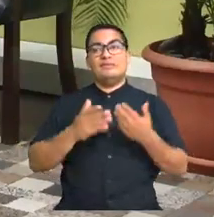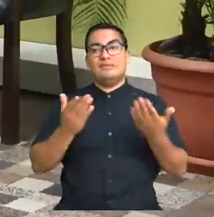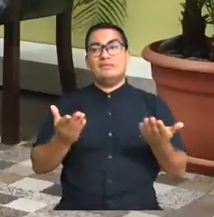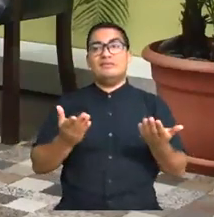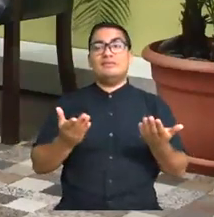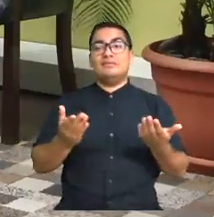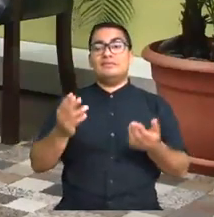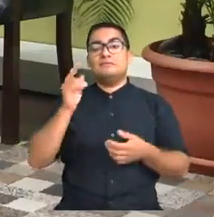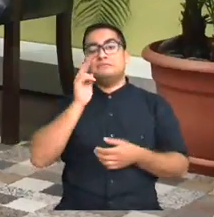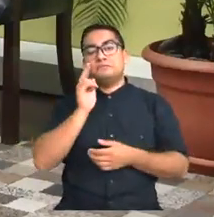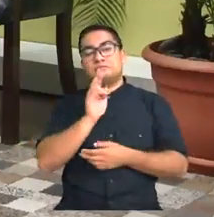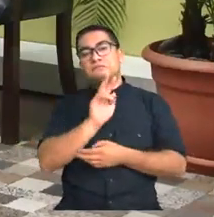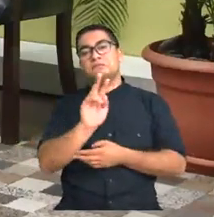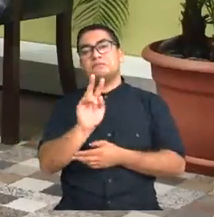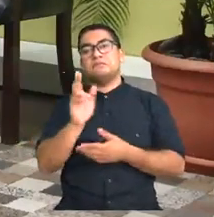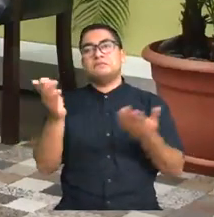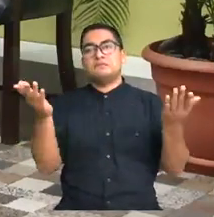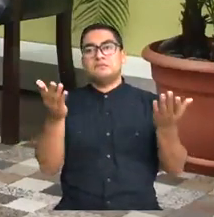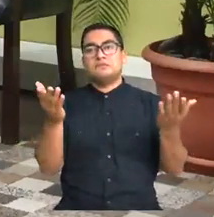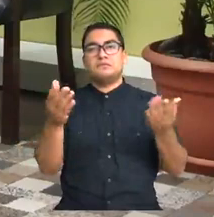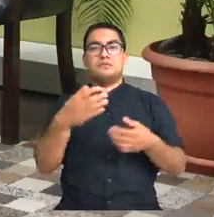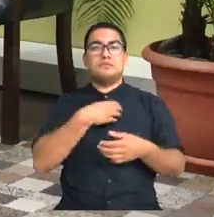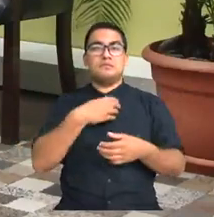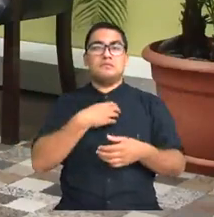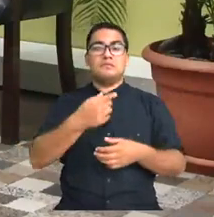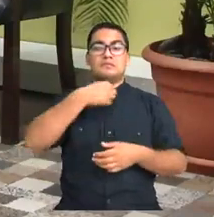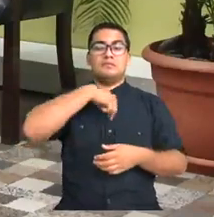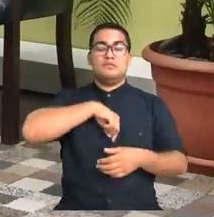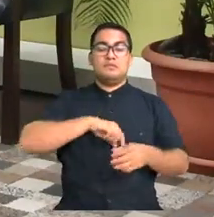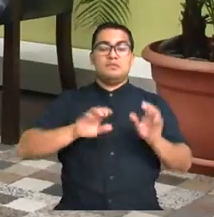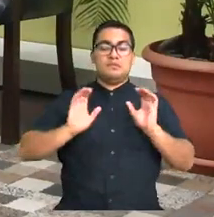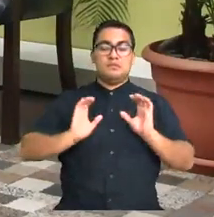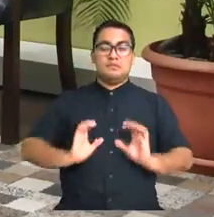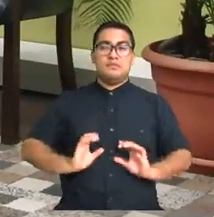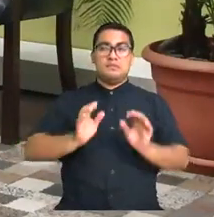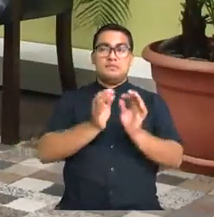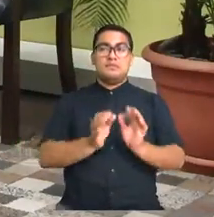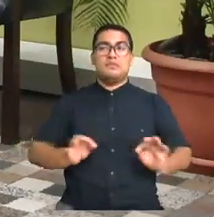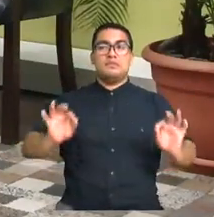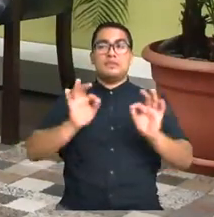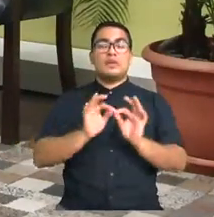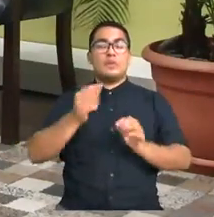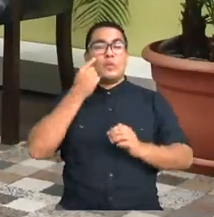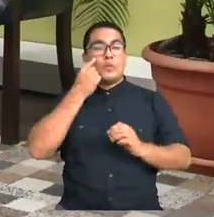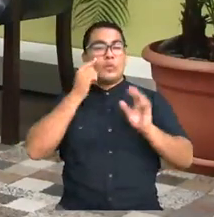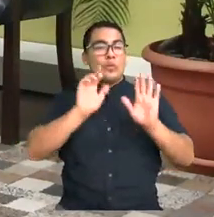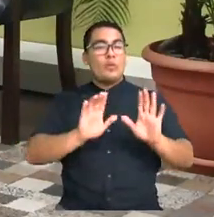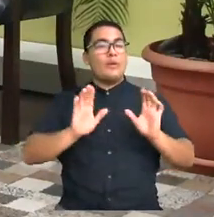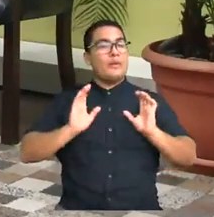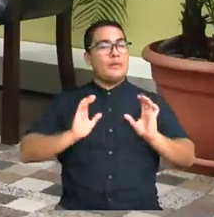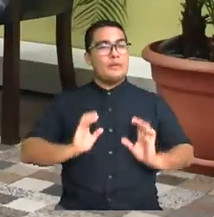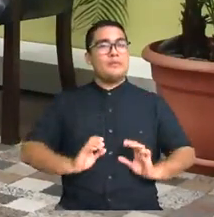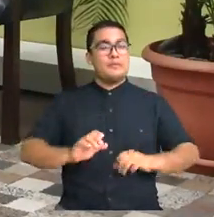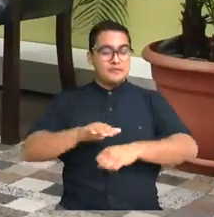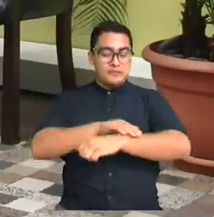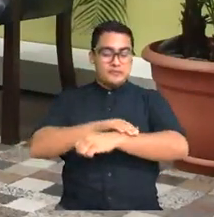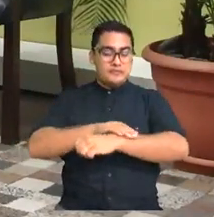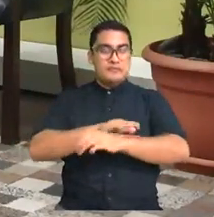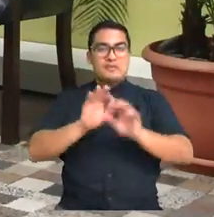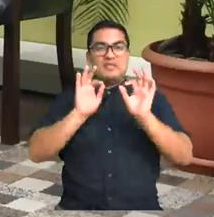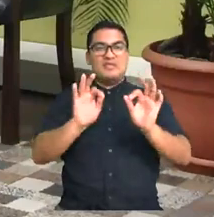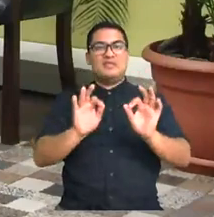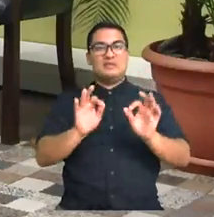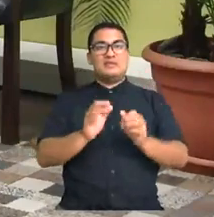ver todo lo que nos pasa a nivel interno. Y entonces hay que cuidarnos a nivel interno para que nuestra piel se mire linda. Mantener